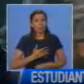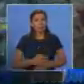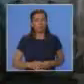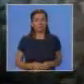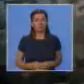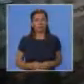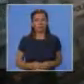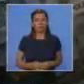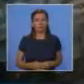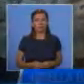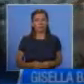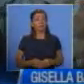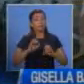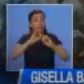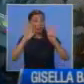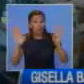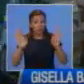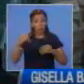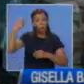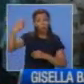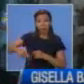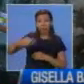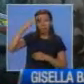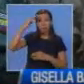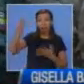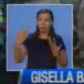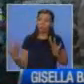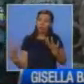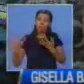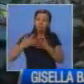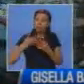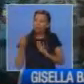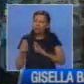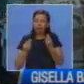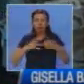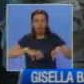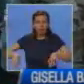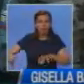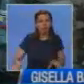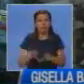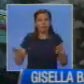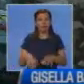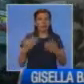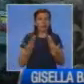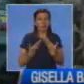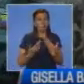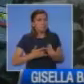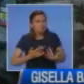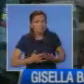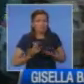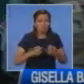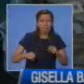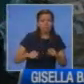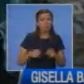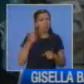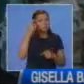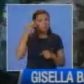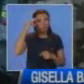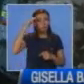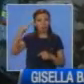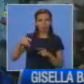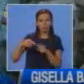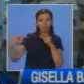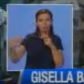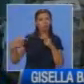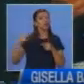La idea es compartir un día con la policía, saber qué es lo que hacen, qué es lo que viven y, sobre todo, estar conscientes de que son nuestros amigos, no